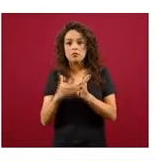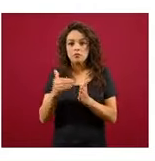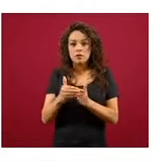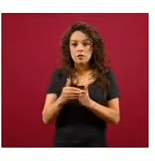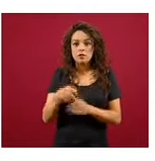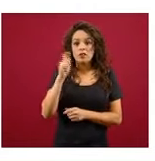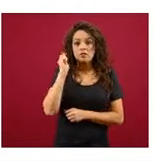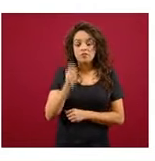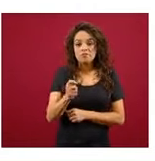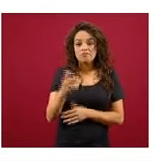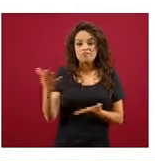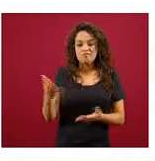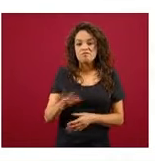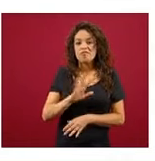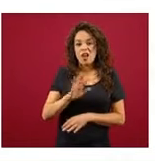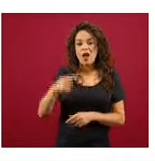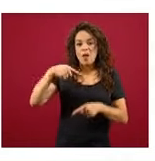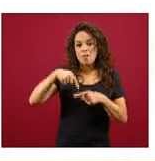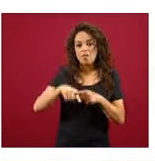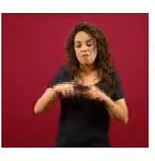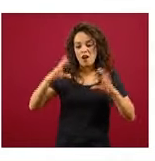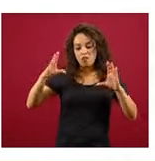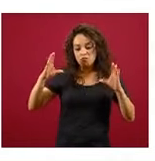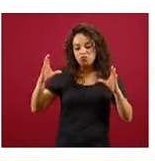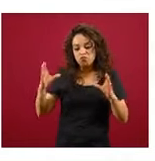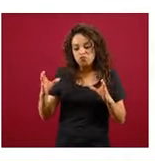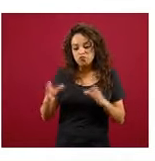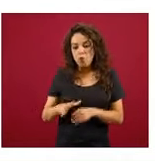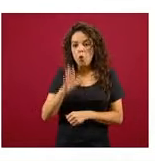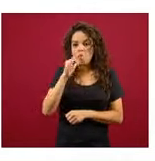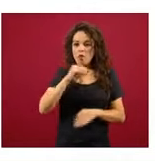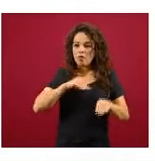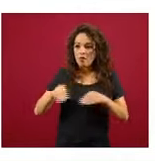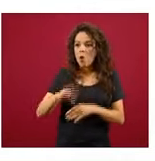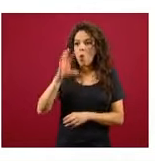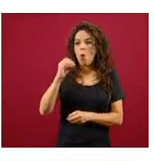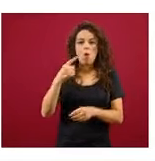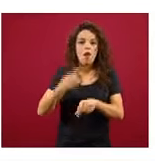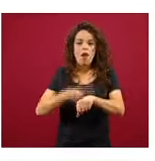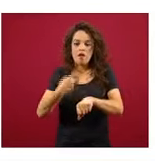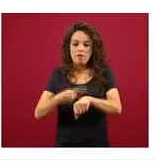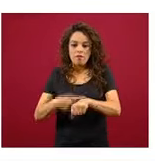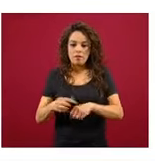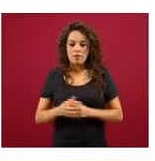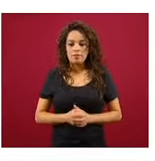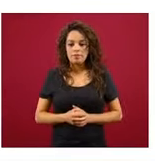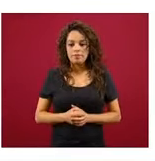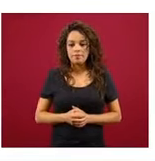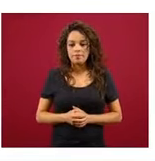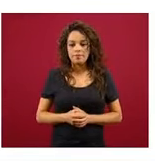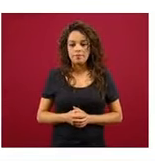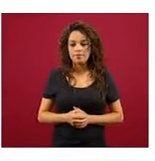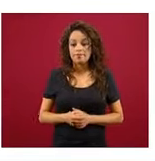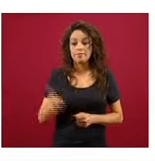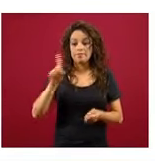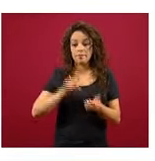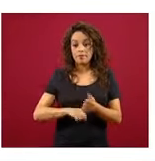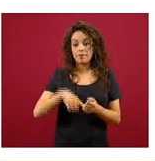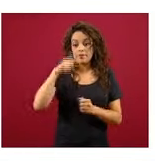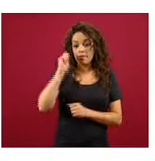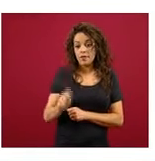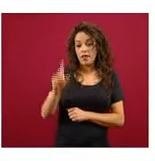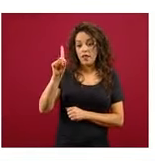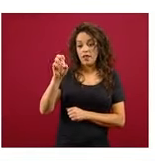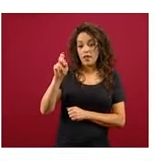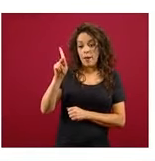funcional. Y cerca de 1.894.000 personas son totalmente dependientes. Pero aquí lo